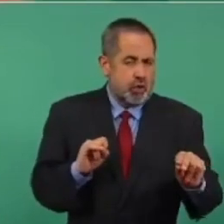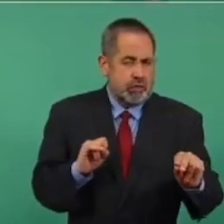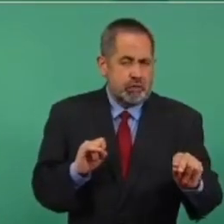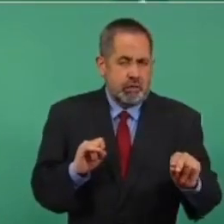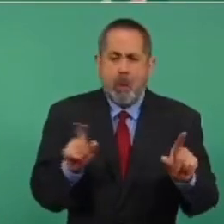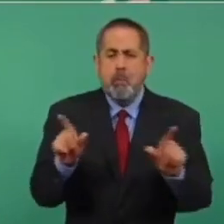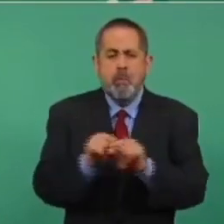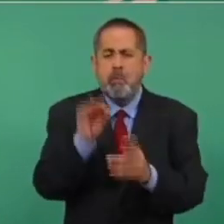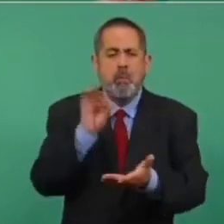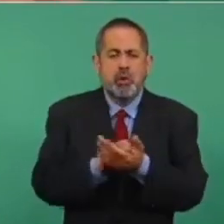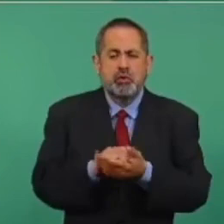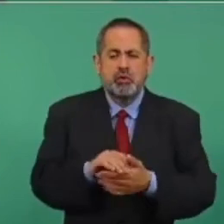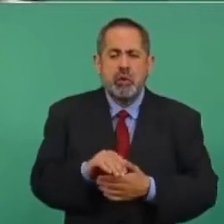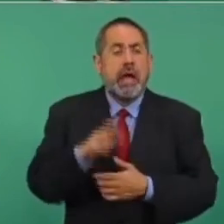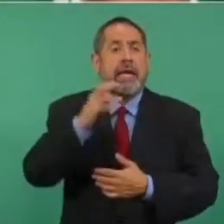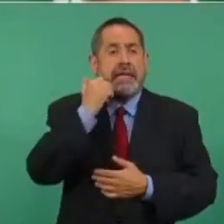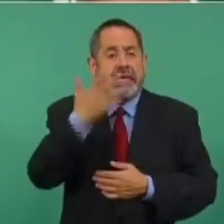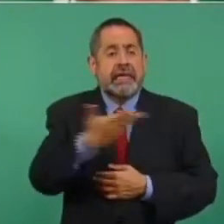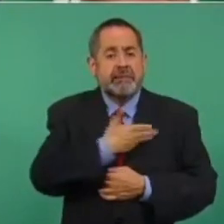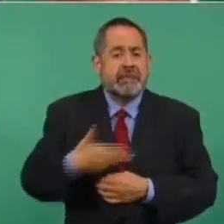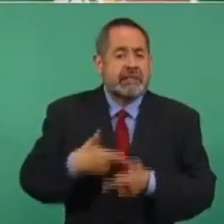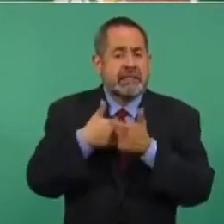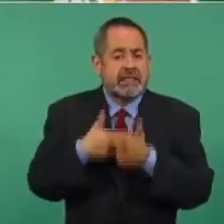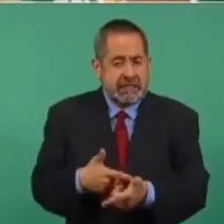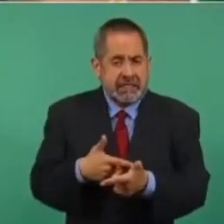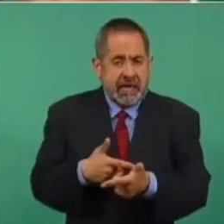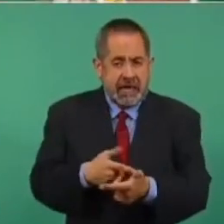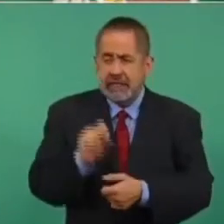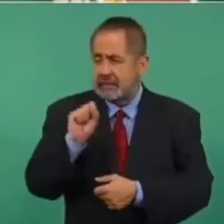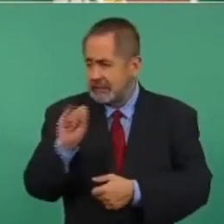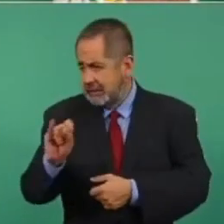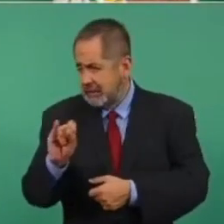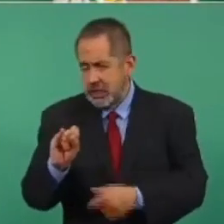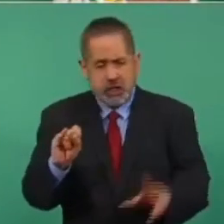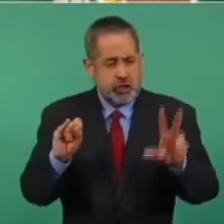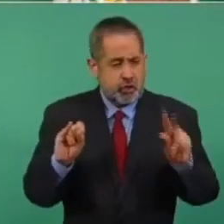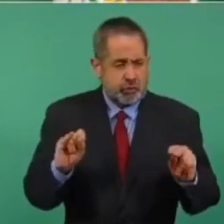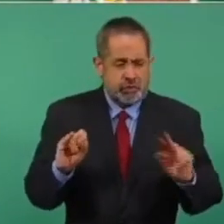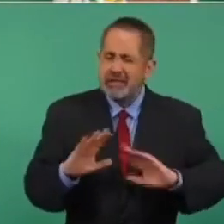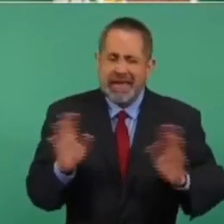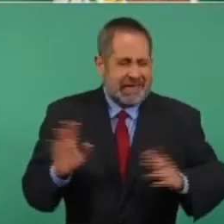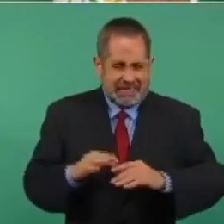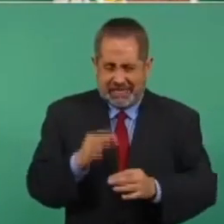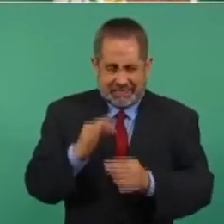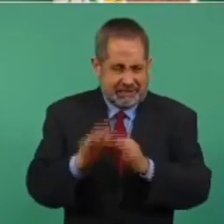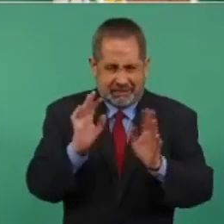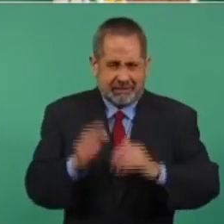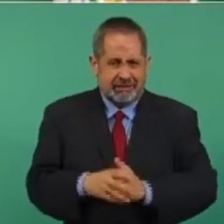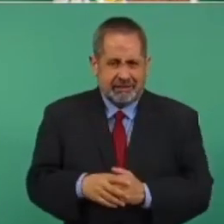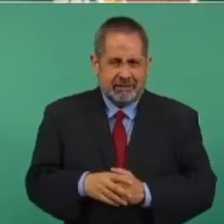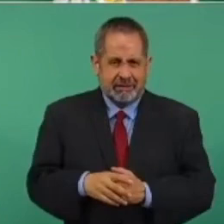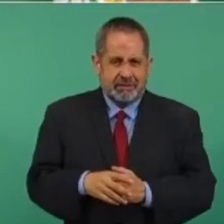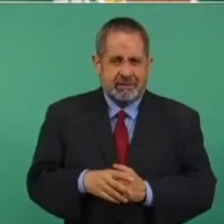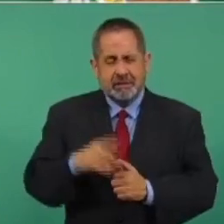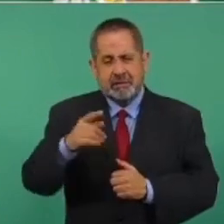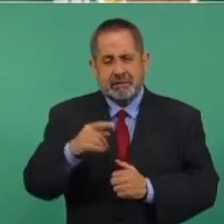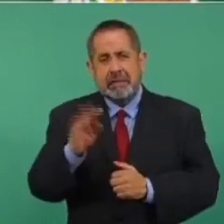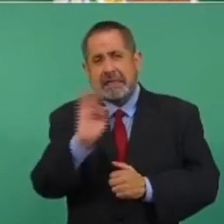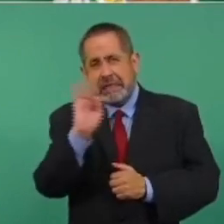¿Sí o no? Así. No hay, tal vez, lo voy a pensar,